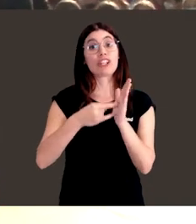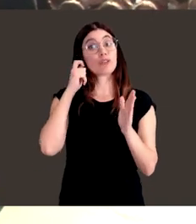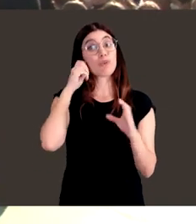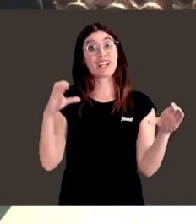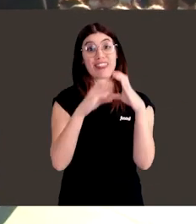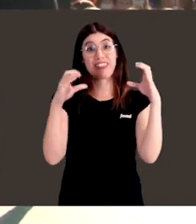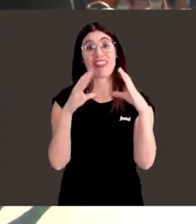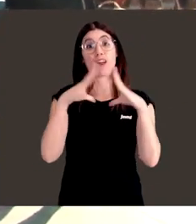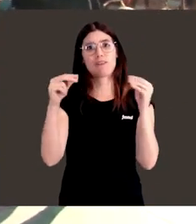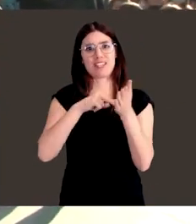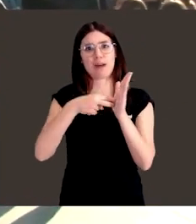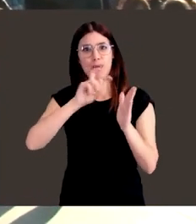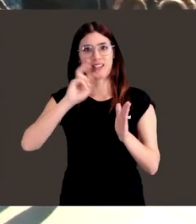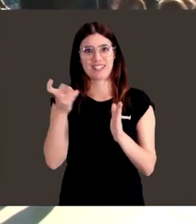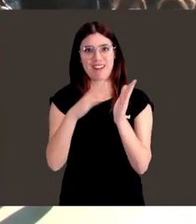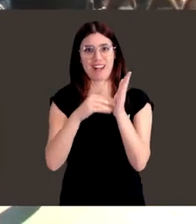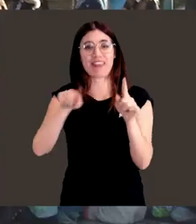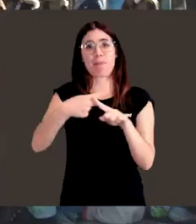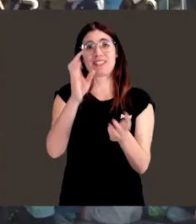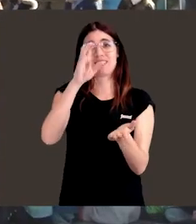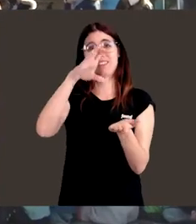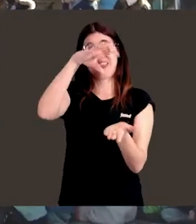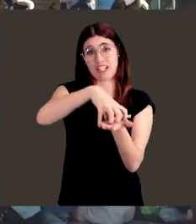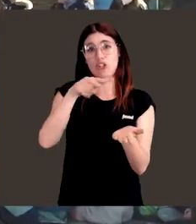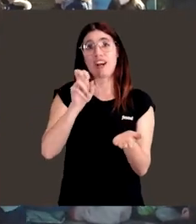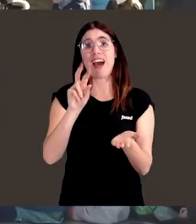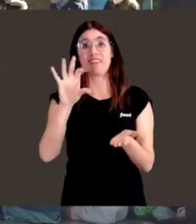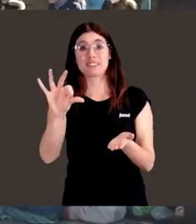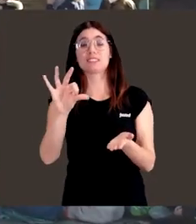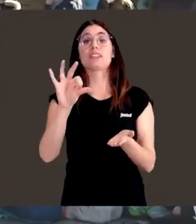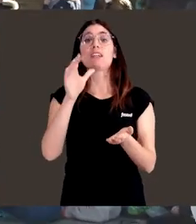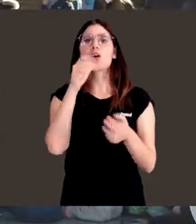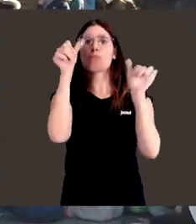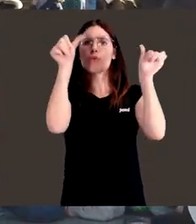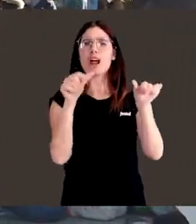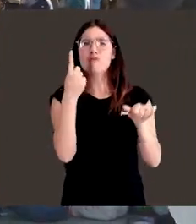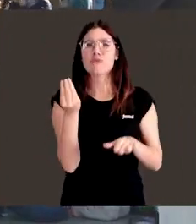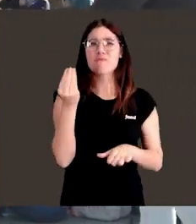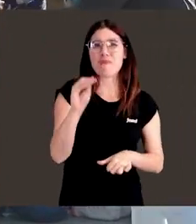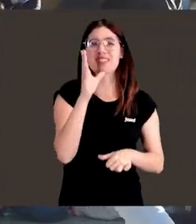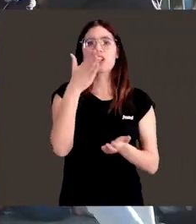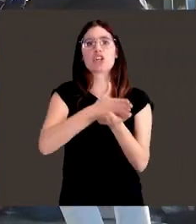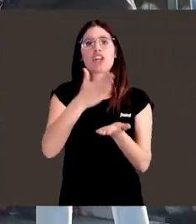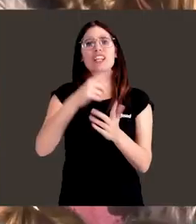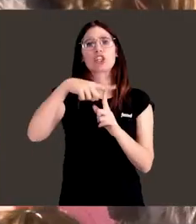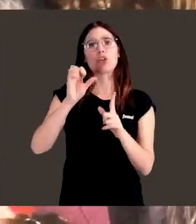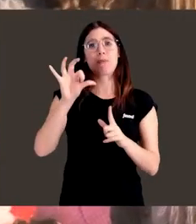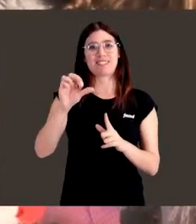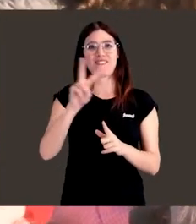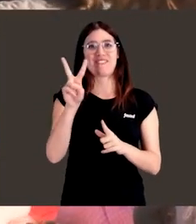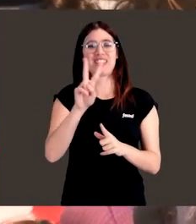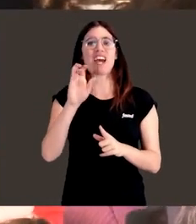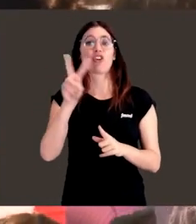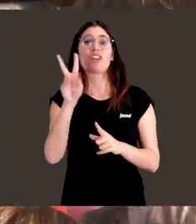El proyecto Dones de Ciencia de la Universidad Politécnica de Valencia y del Centro de Innovación Las Naves suma un nuevo mural, situado en el Colegio Tomás de